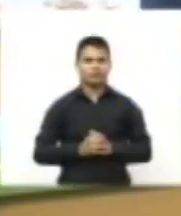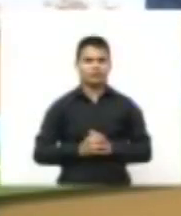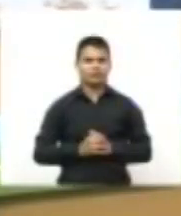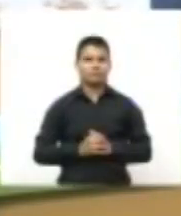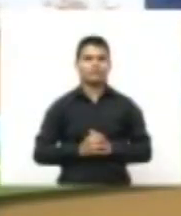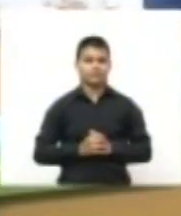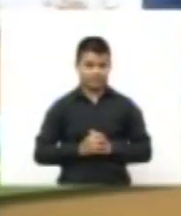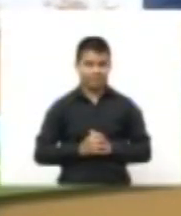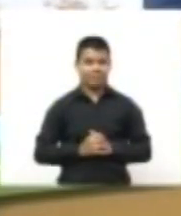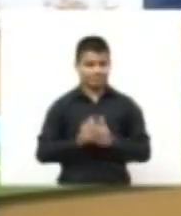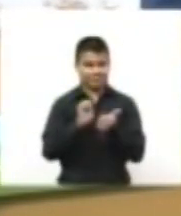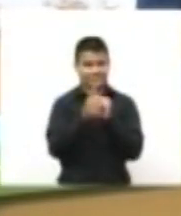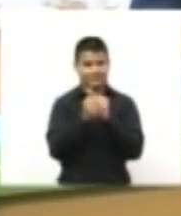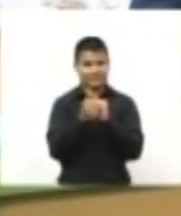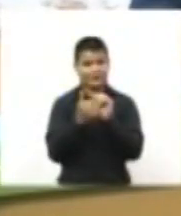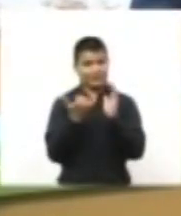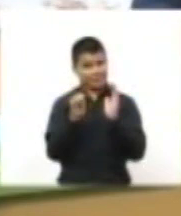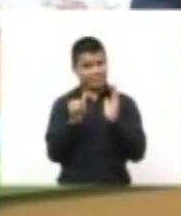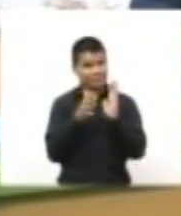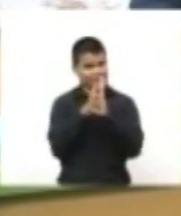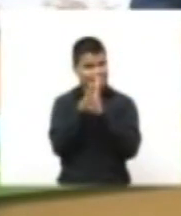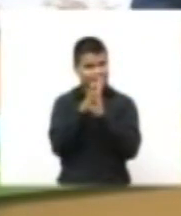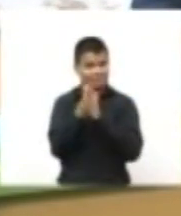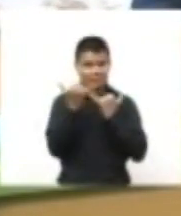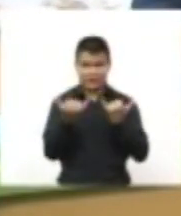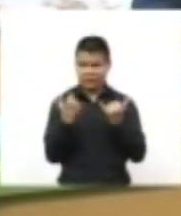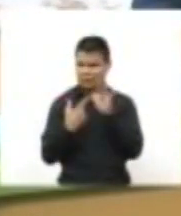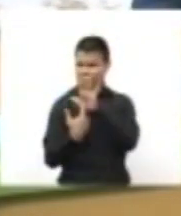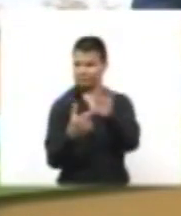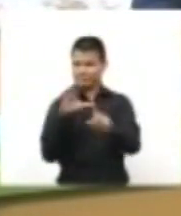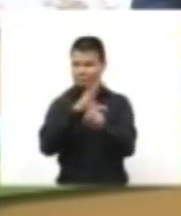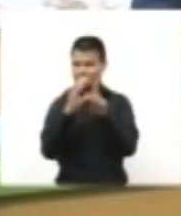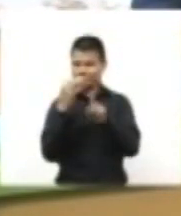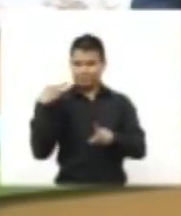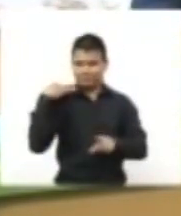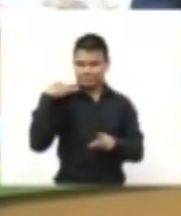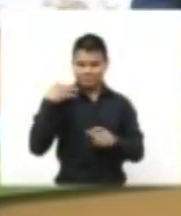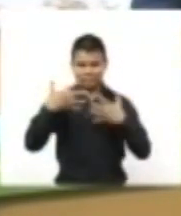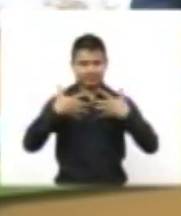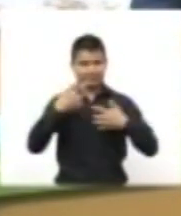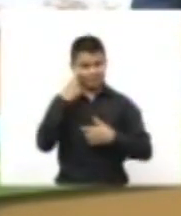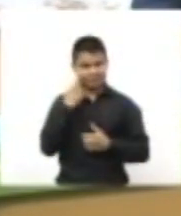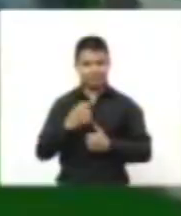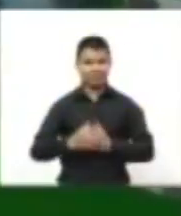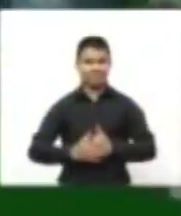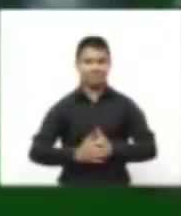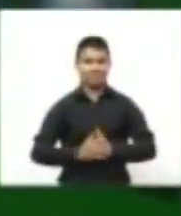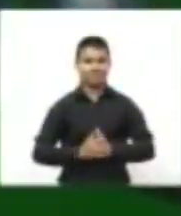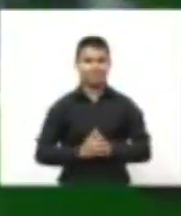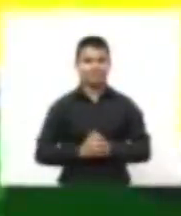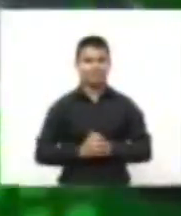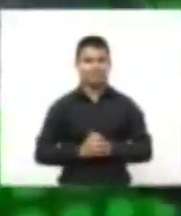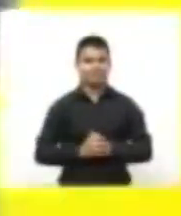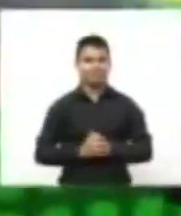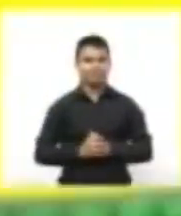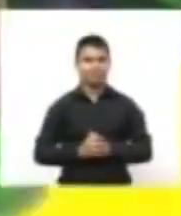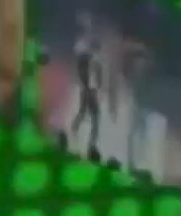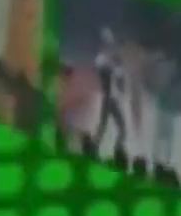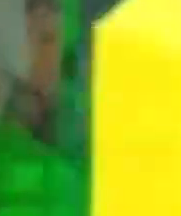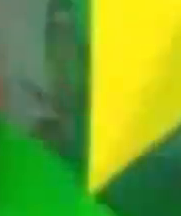Ahí veíamos la actualidad deportiva, Lili. Ya vienen las noticias del entretenimiento, así que todos muy pendientes.